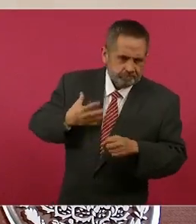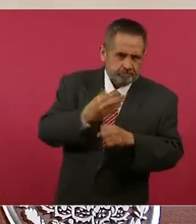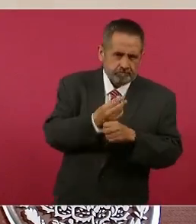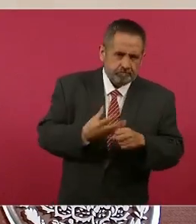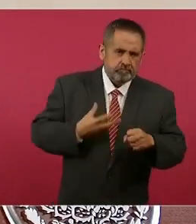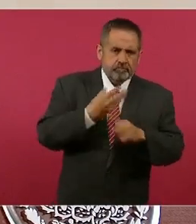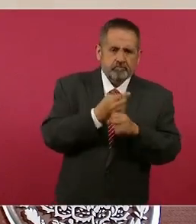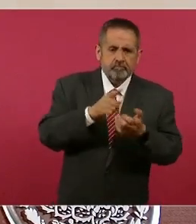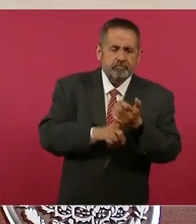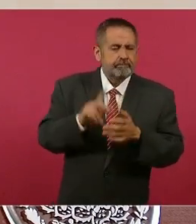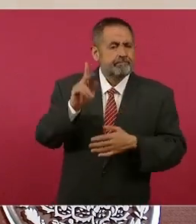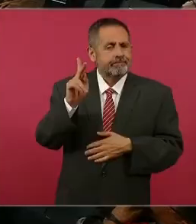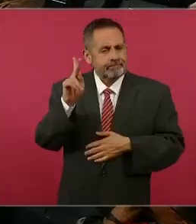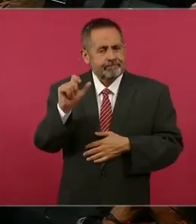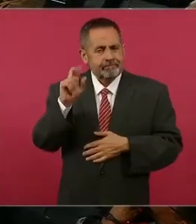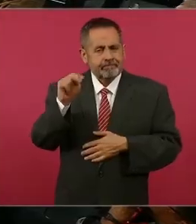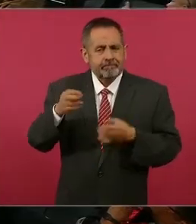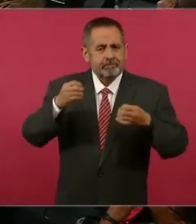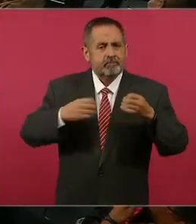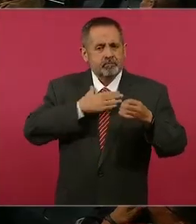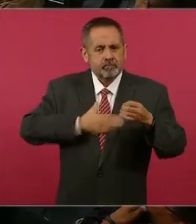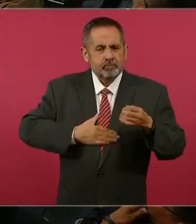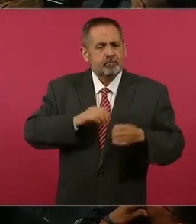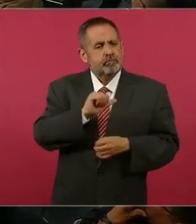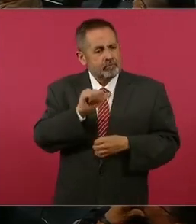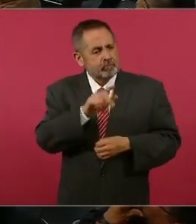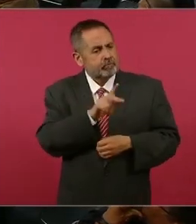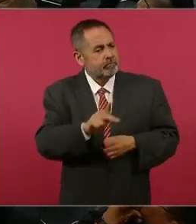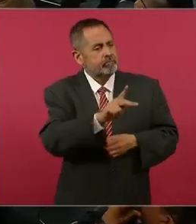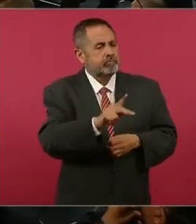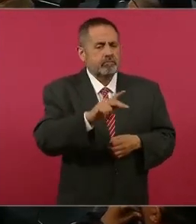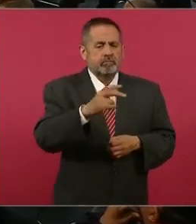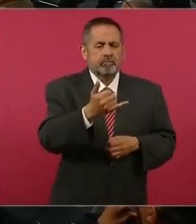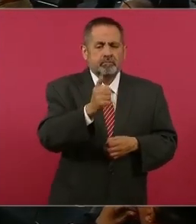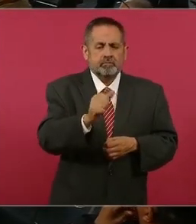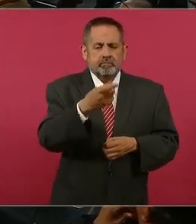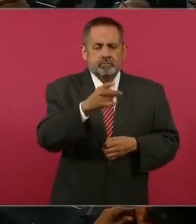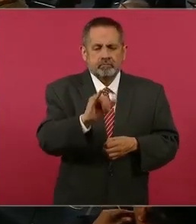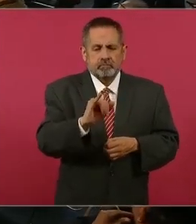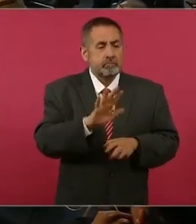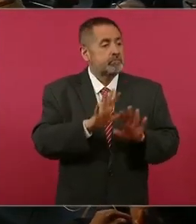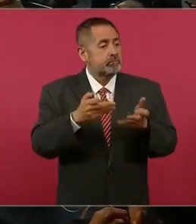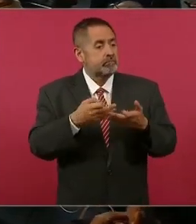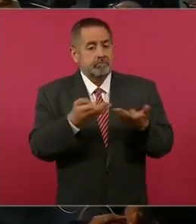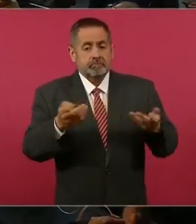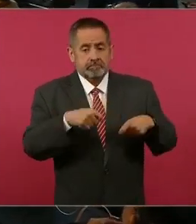eso se llama Plan de Justicia al Pueblo Yaqui. Ya les regresamos,